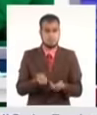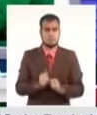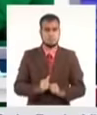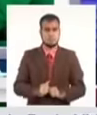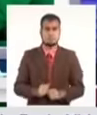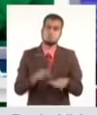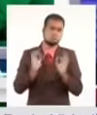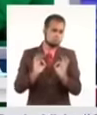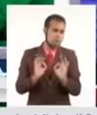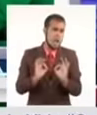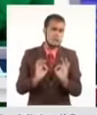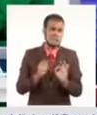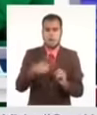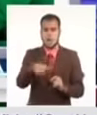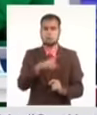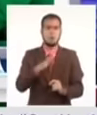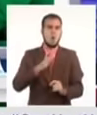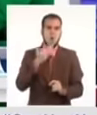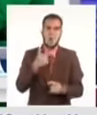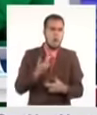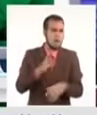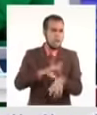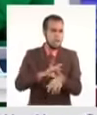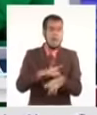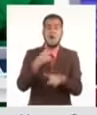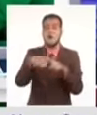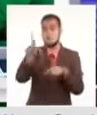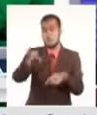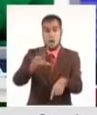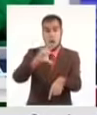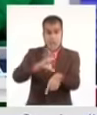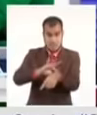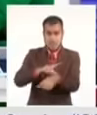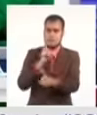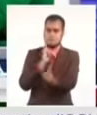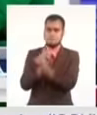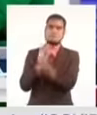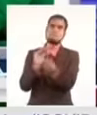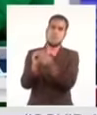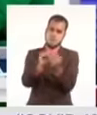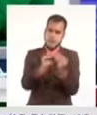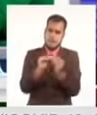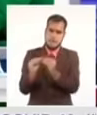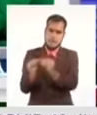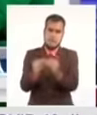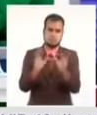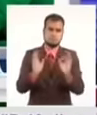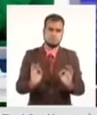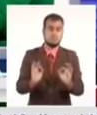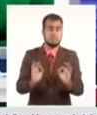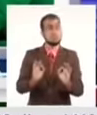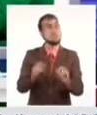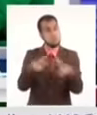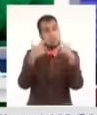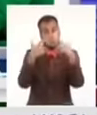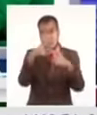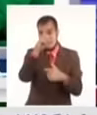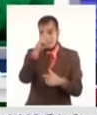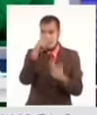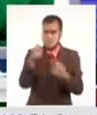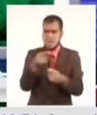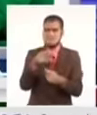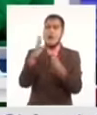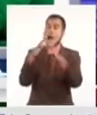característica, contactos de casos confirmados. De ahí la importancia del estudio epidemiológico y de identificar a todos